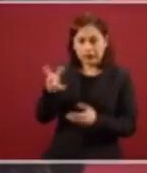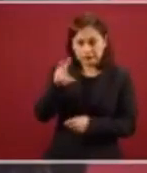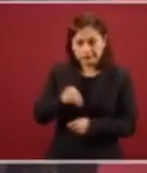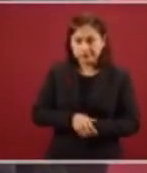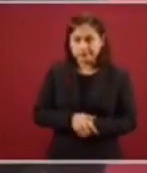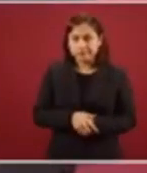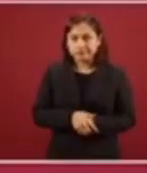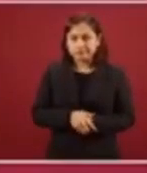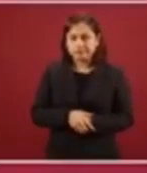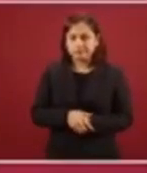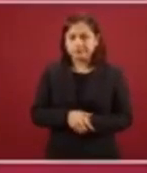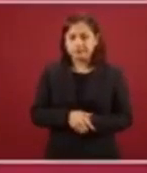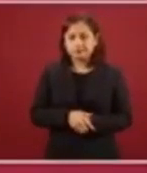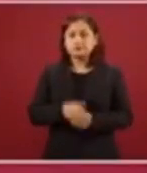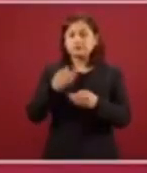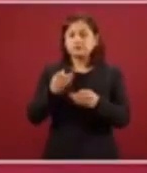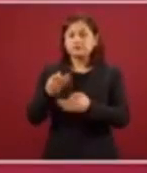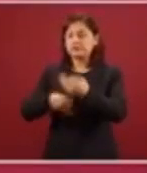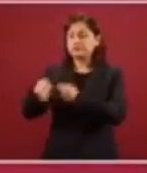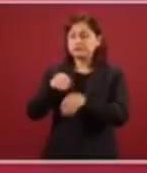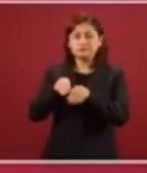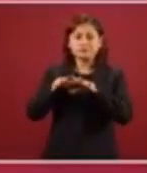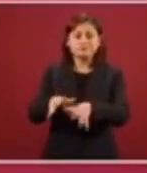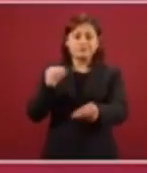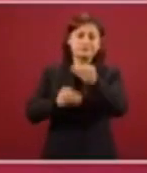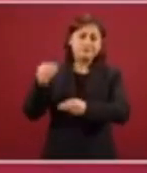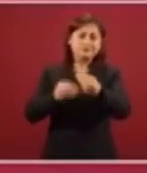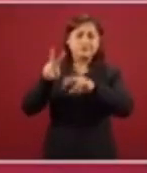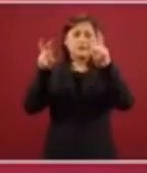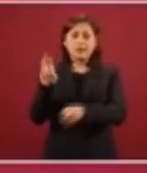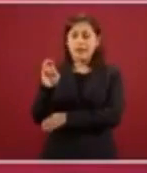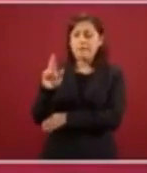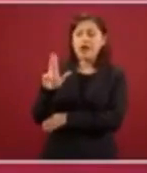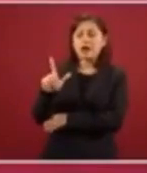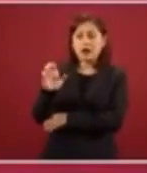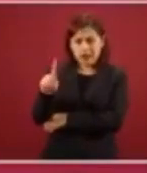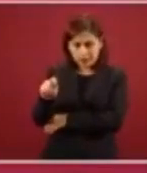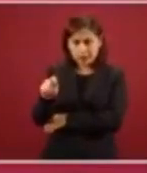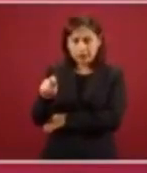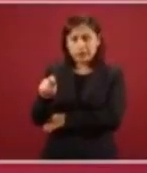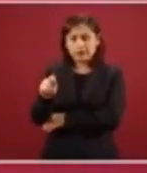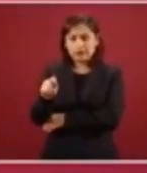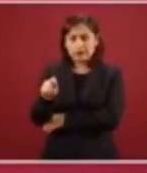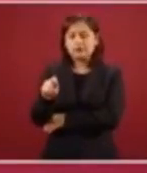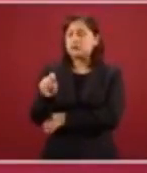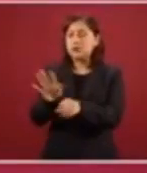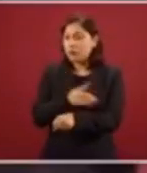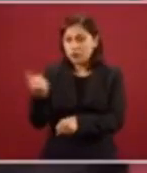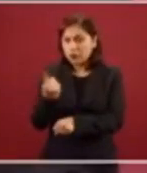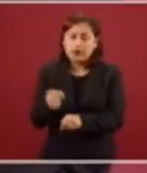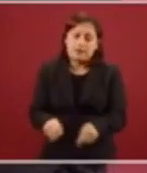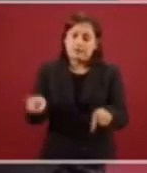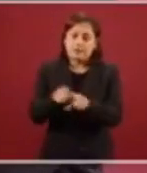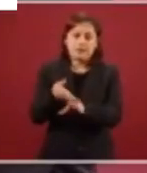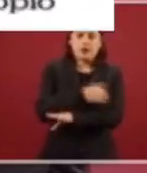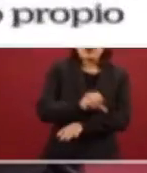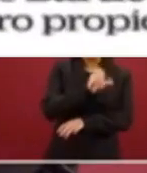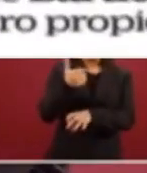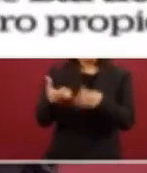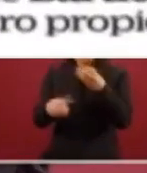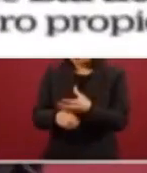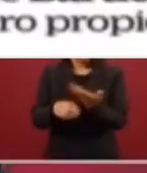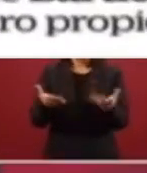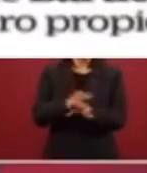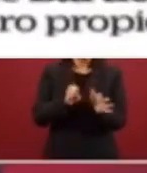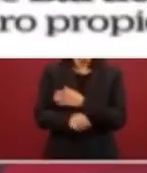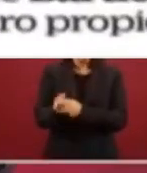ha desatado con el tema de Manuel Bartlett, pues tiene que ver también, como en otros casos, con